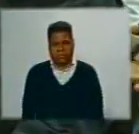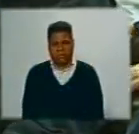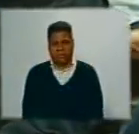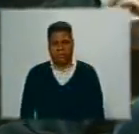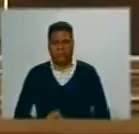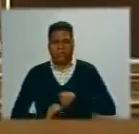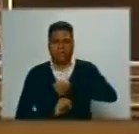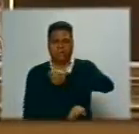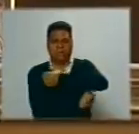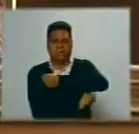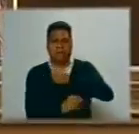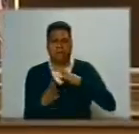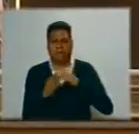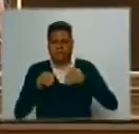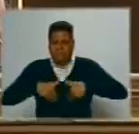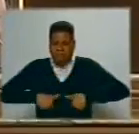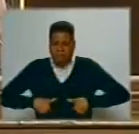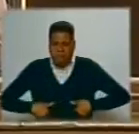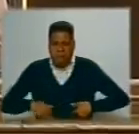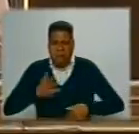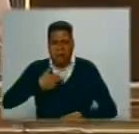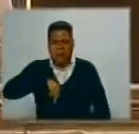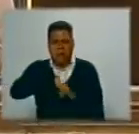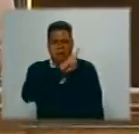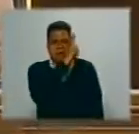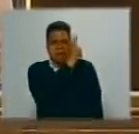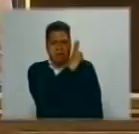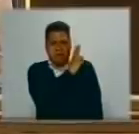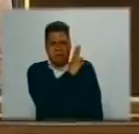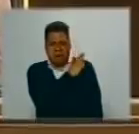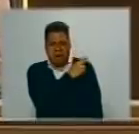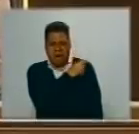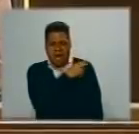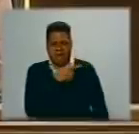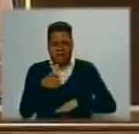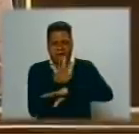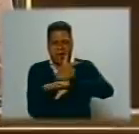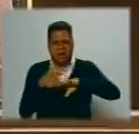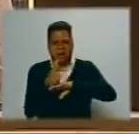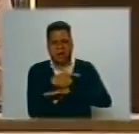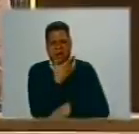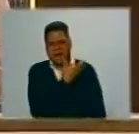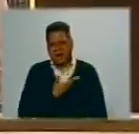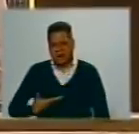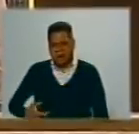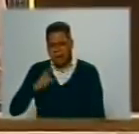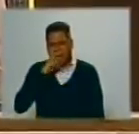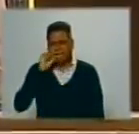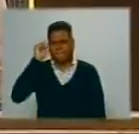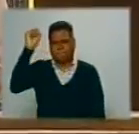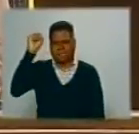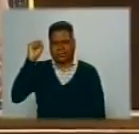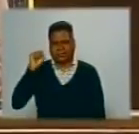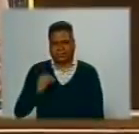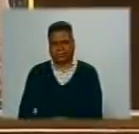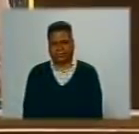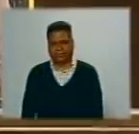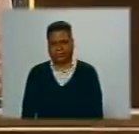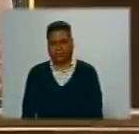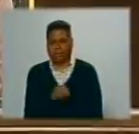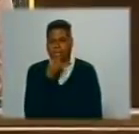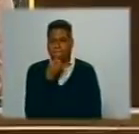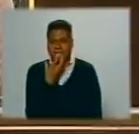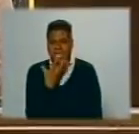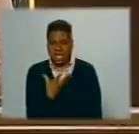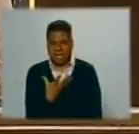respalda todos los esfuerzos de nuestro jefe de Estado por la tranquilidad de los venezolanos, por el bienestar